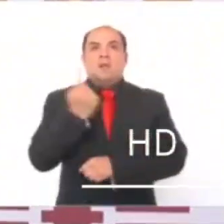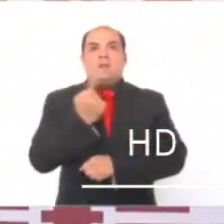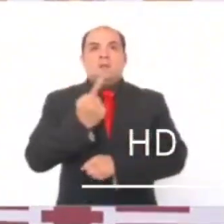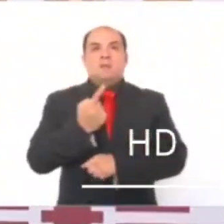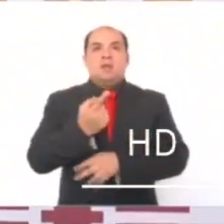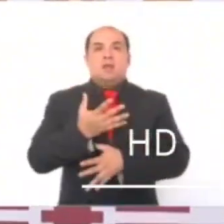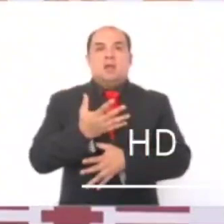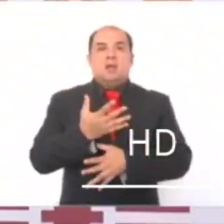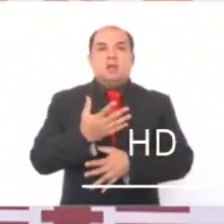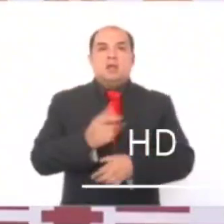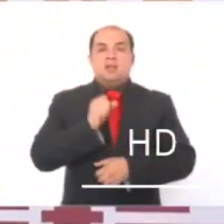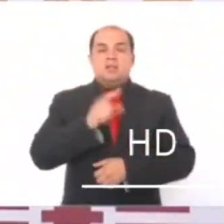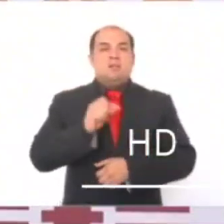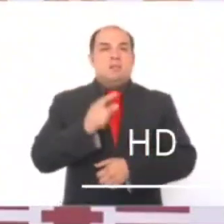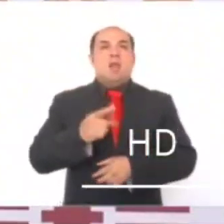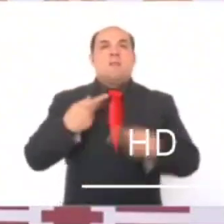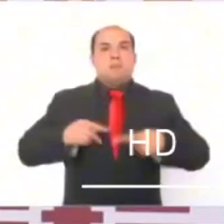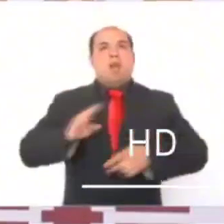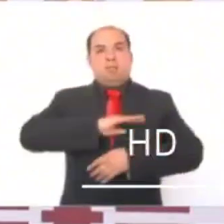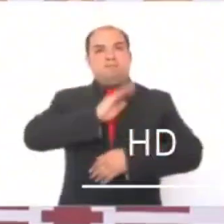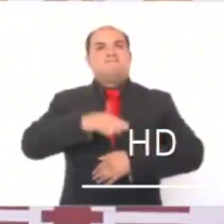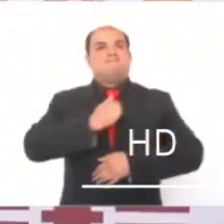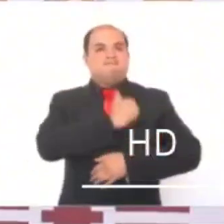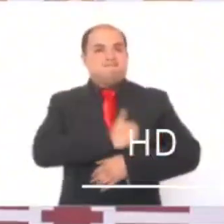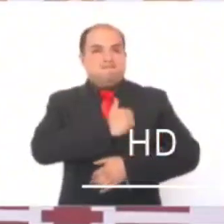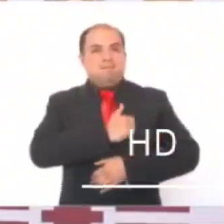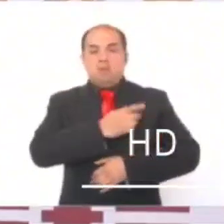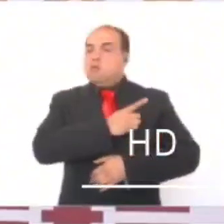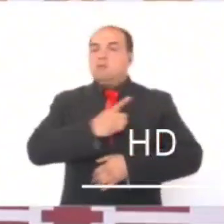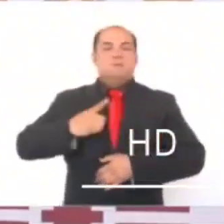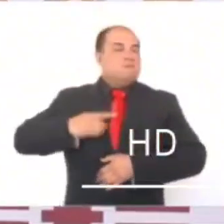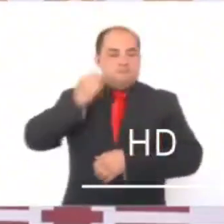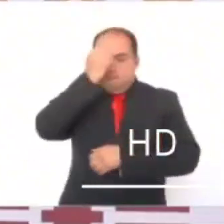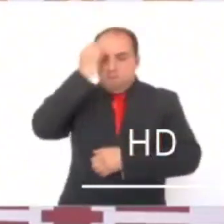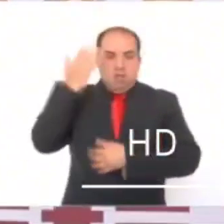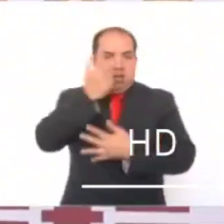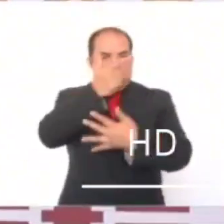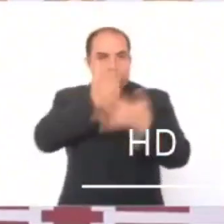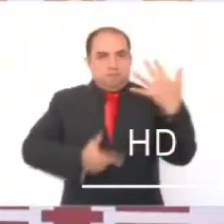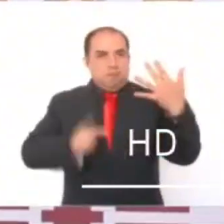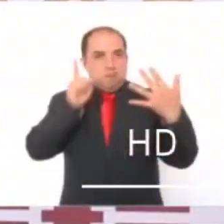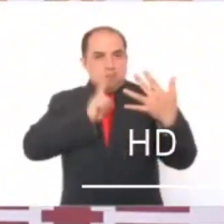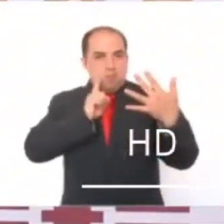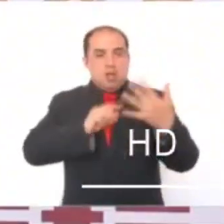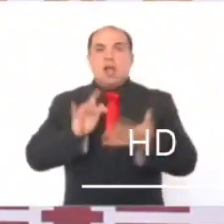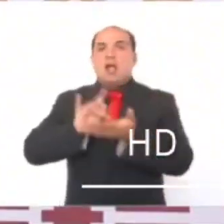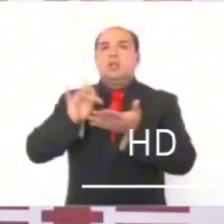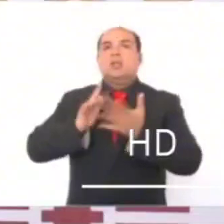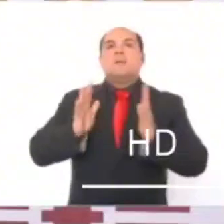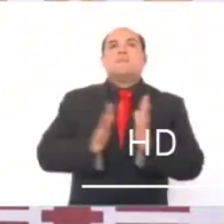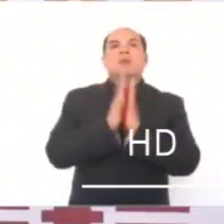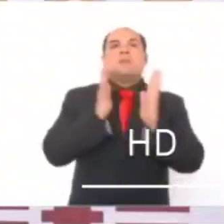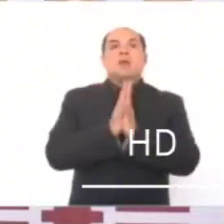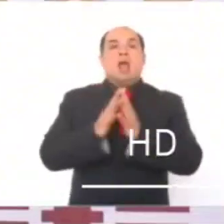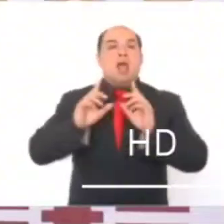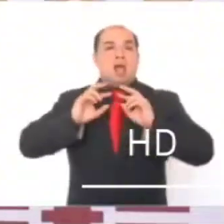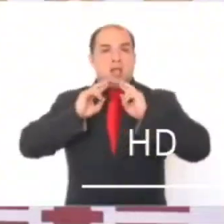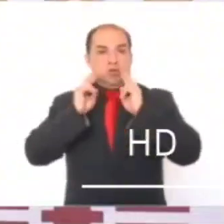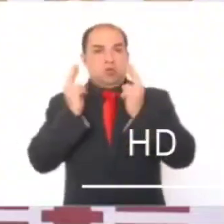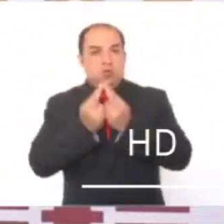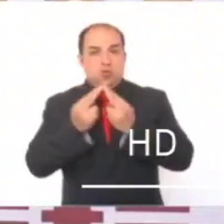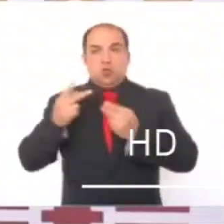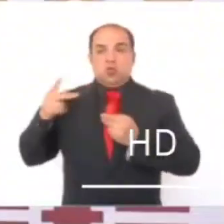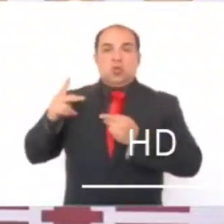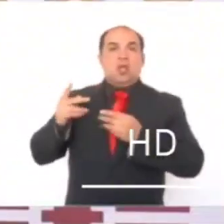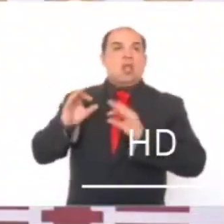que ya no están y porque no deben de ser olvidadas. Quiero agradecer la participación en los foros de la